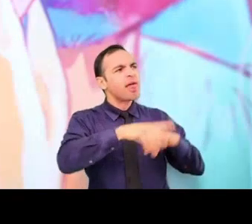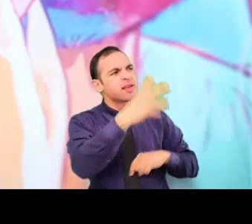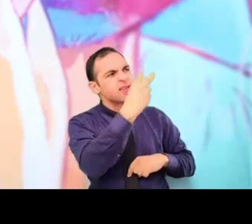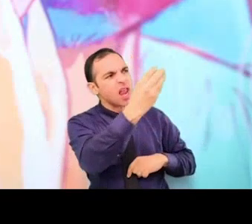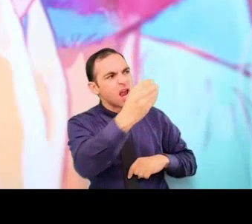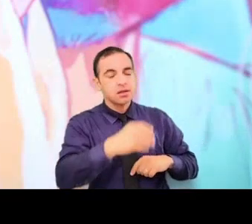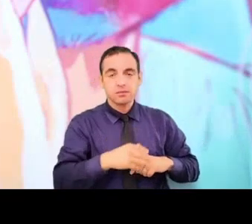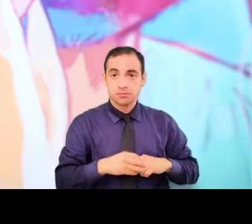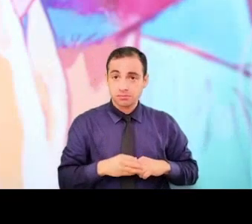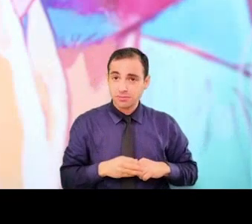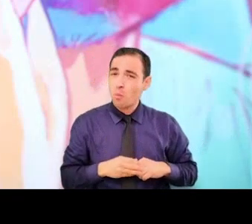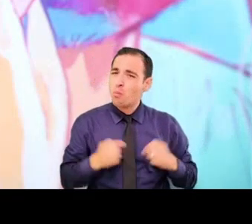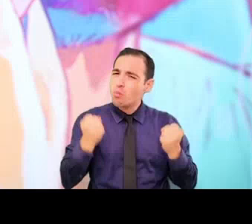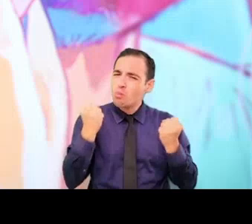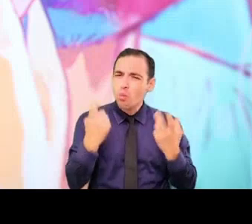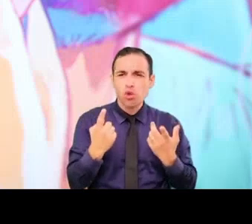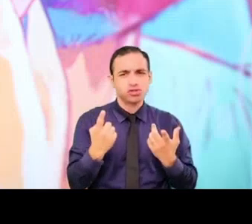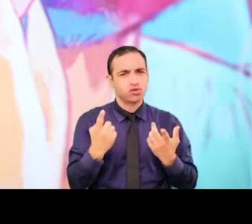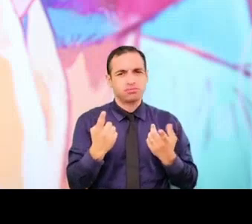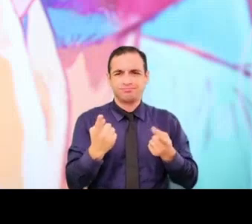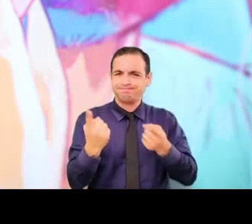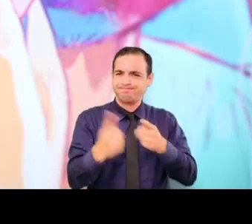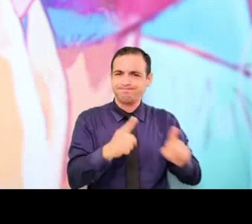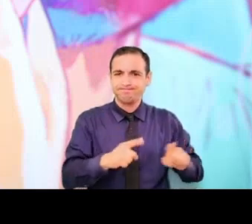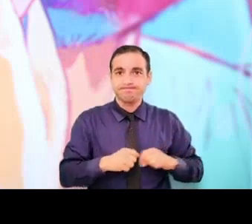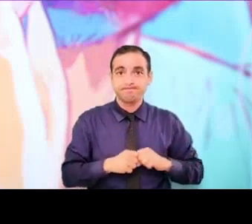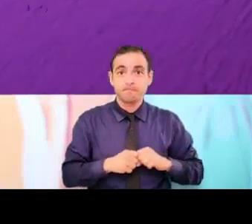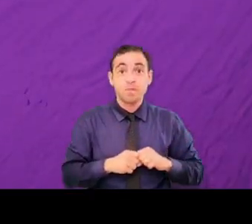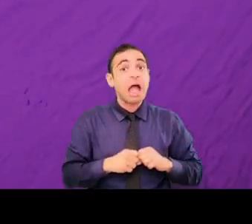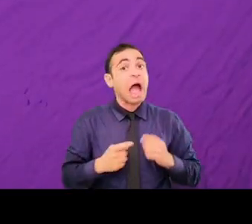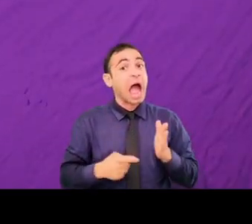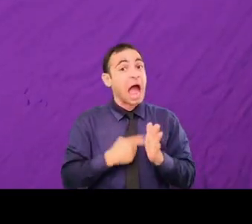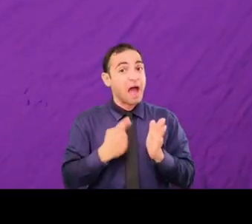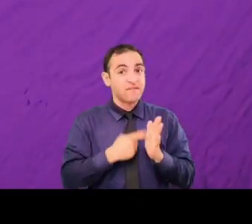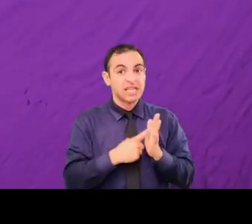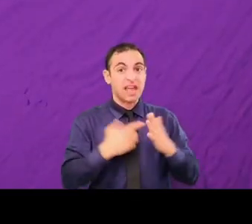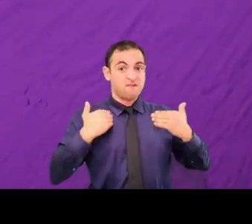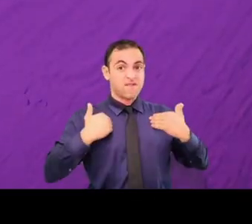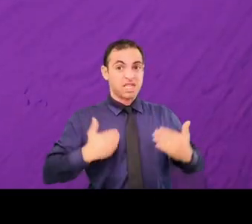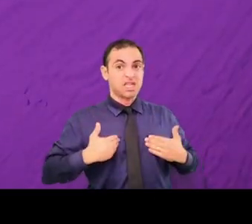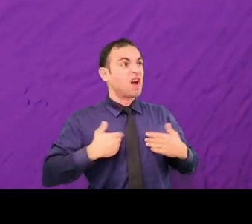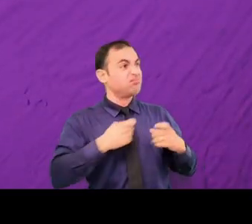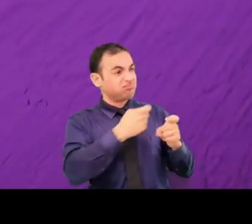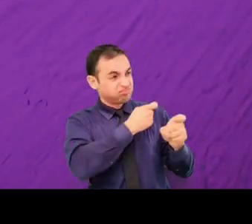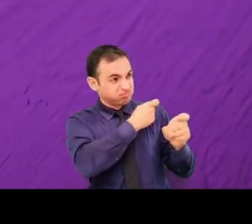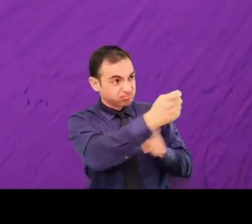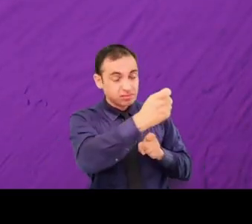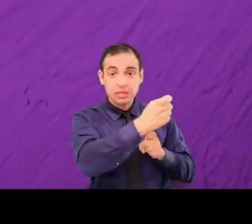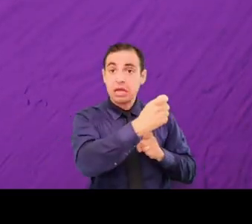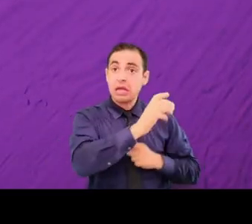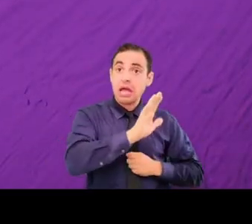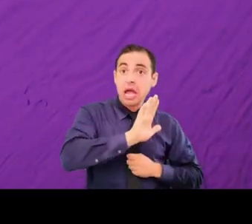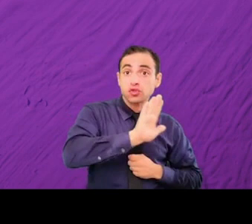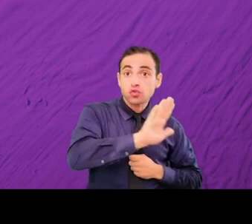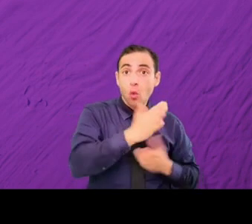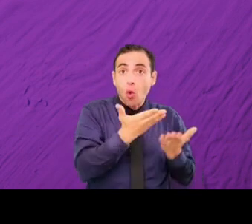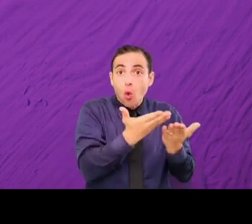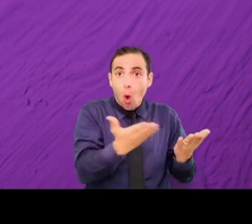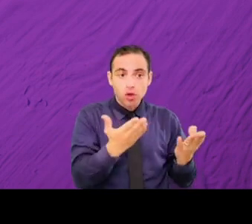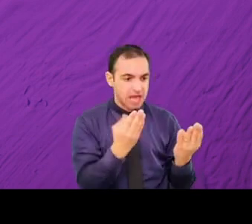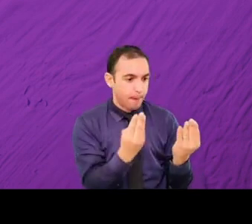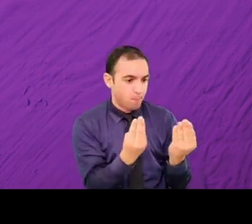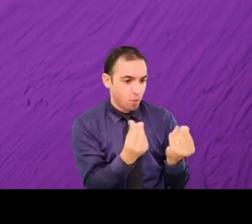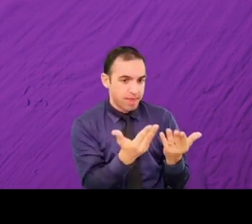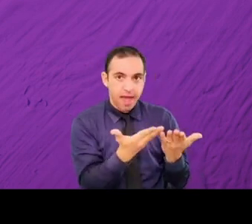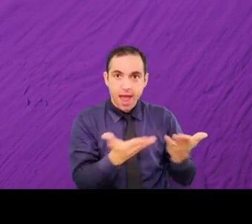violencia sobre la víctima sobreviviente se puede observar en daños físicos a su persona o a su propiedad y sus